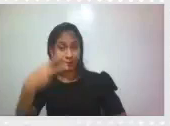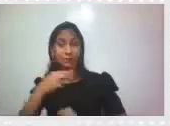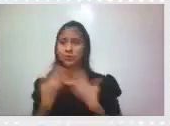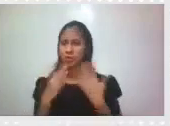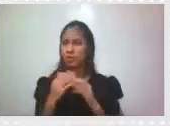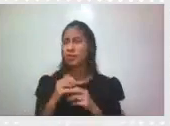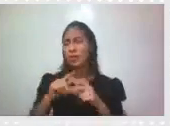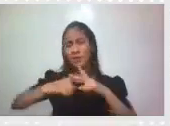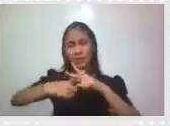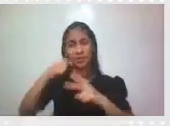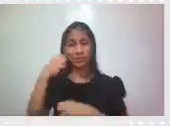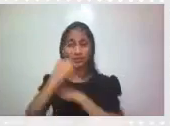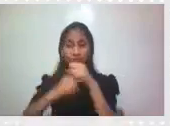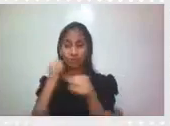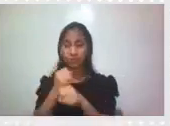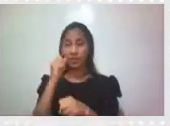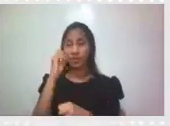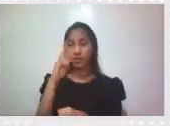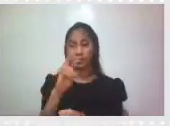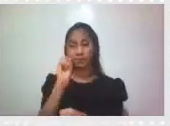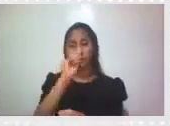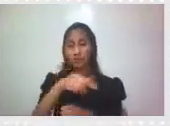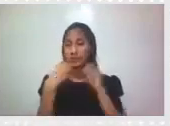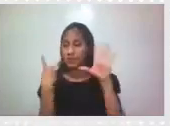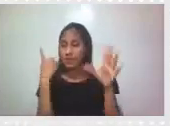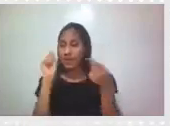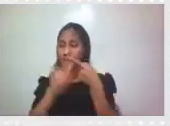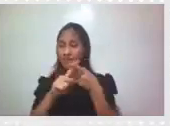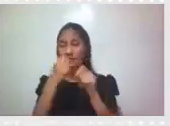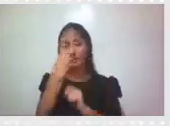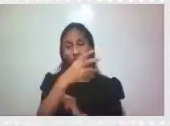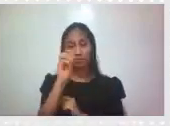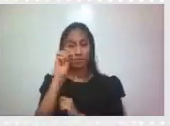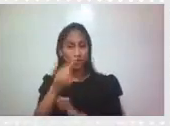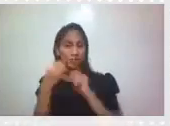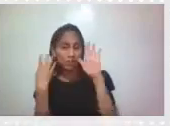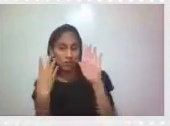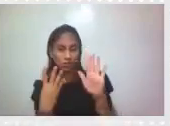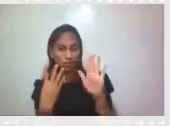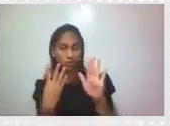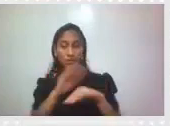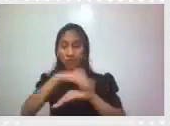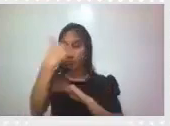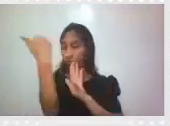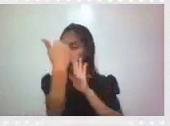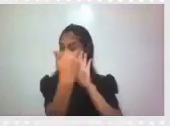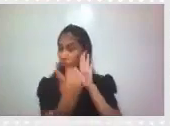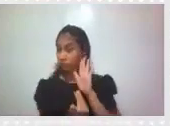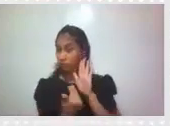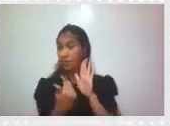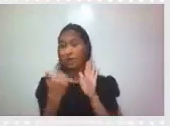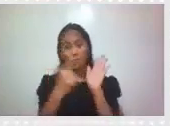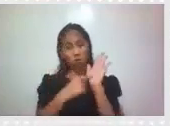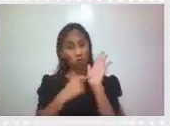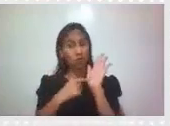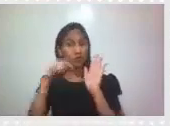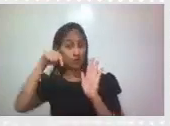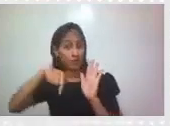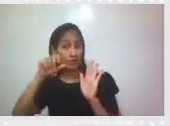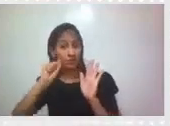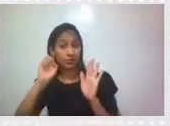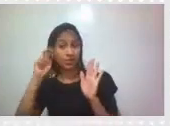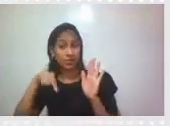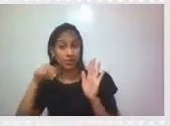duraron del 2016 al 2019 y que denominamos las hojas de ruta con los pueblos indígenas originarios, la hoja de ruta del SENACE con los